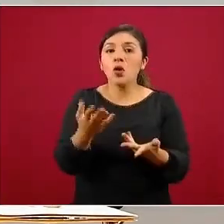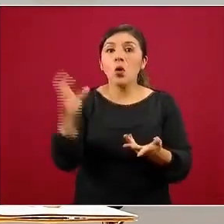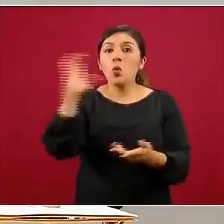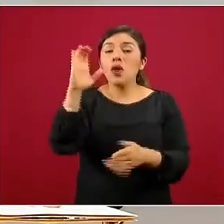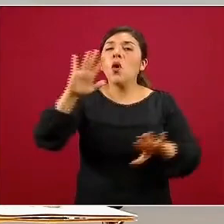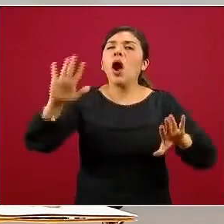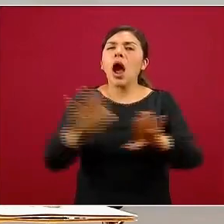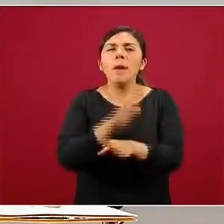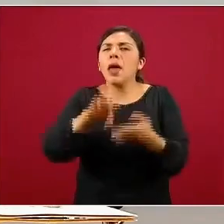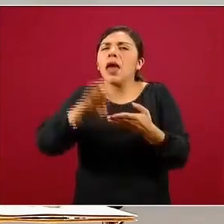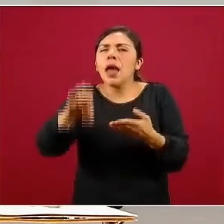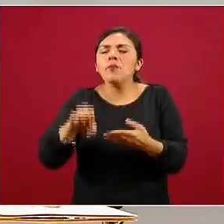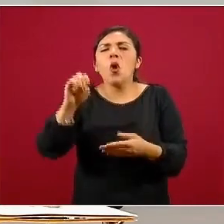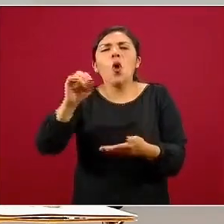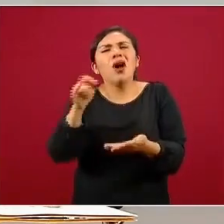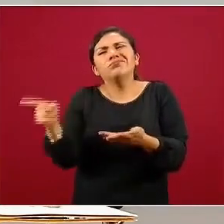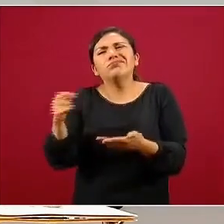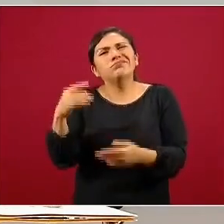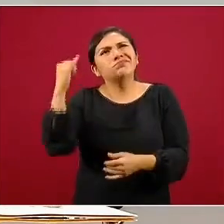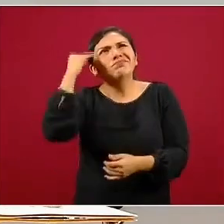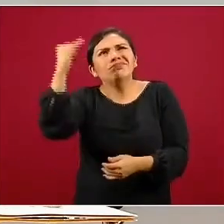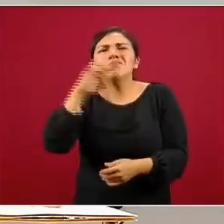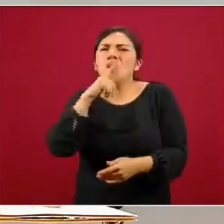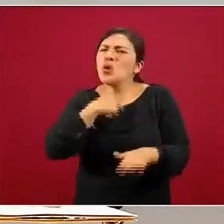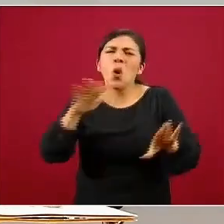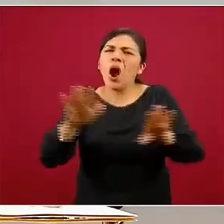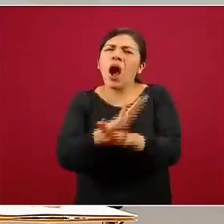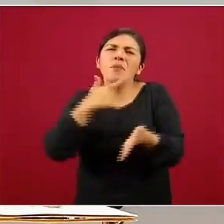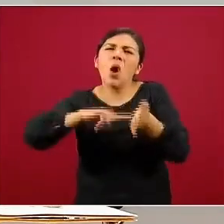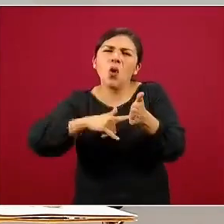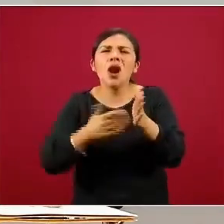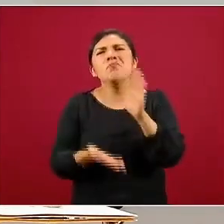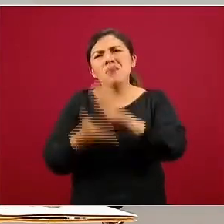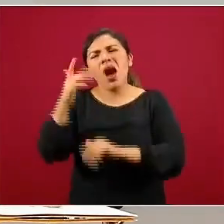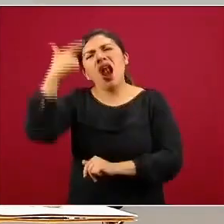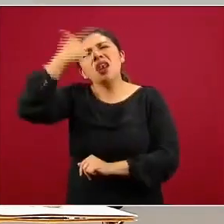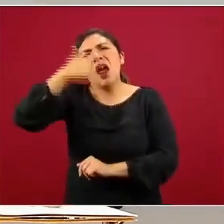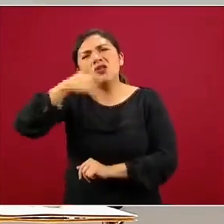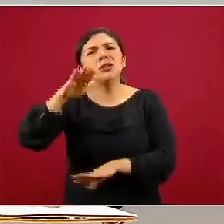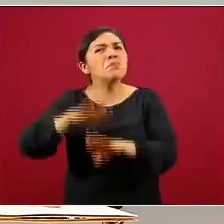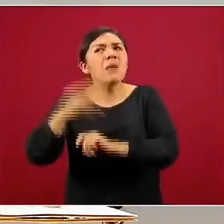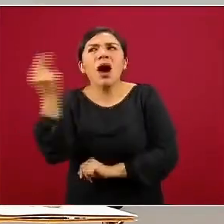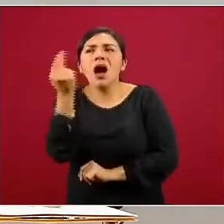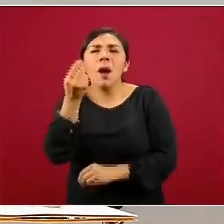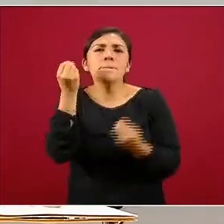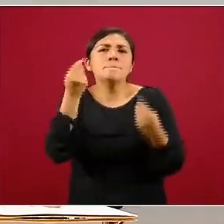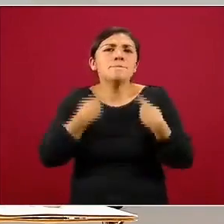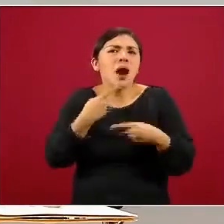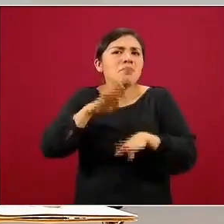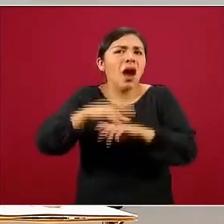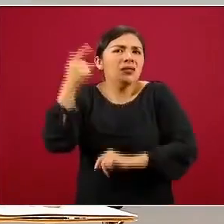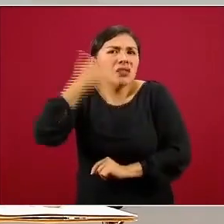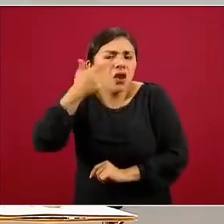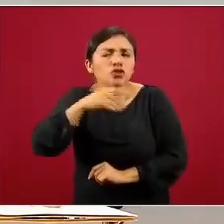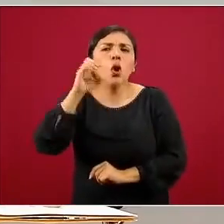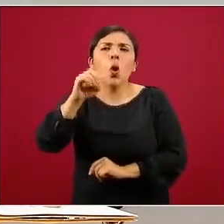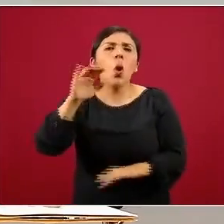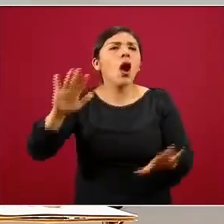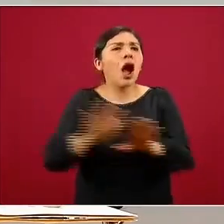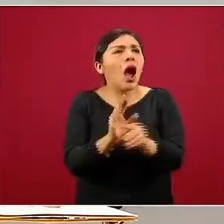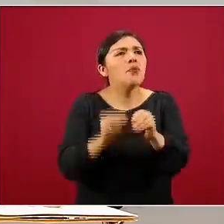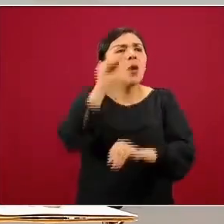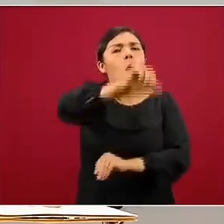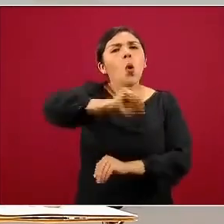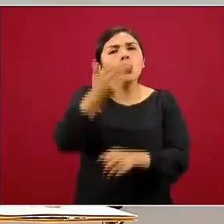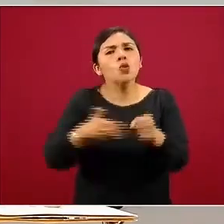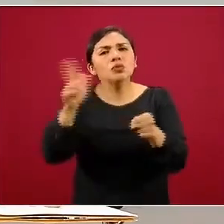se le cambia, por ejemplo, o decide cambiar de horario y va a la noche porque se le necesita más ahí, o quienes cambian de hospital,